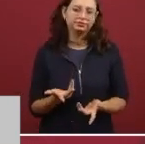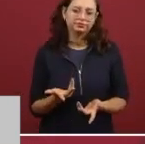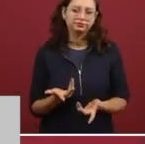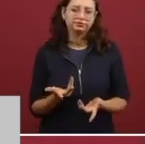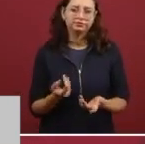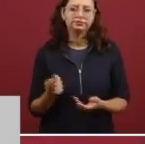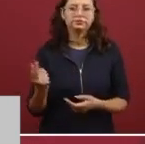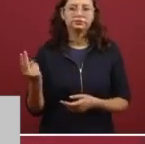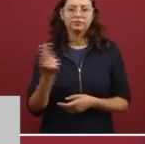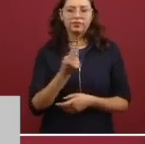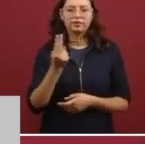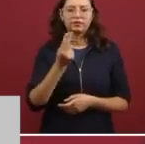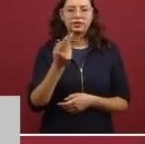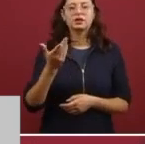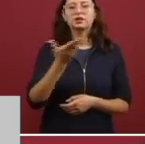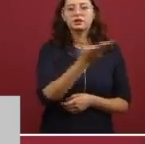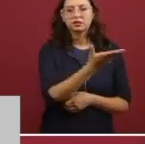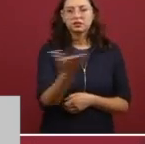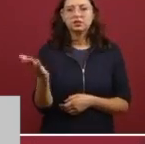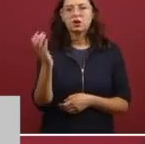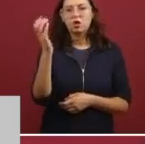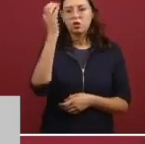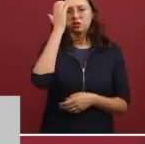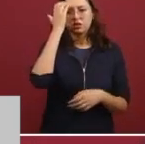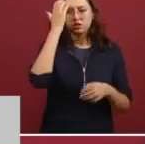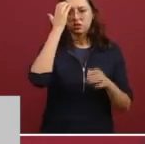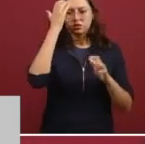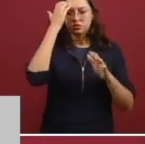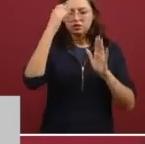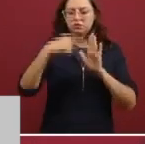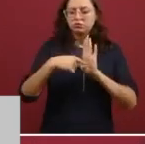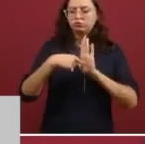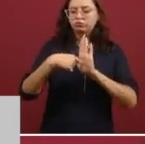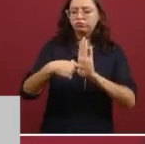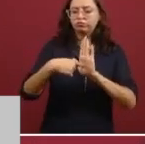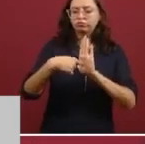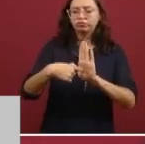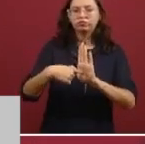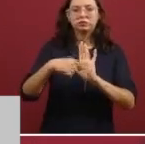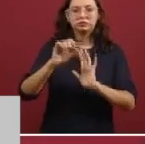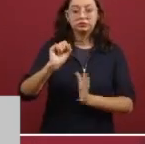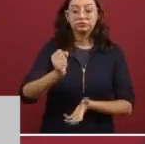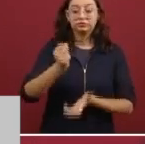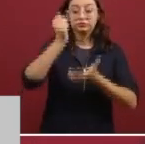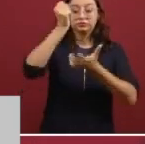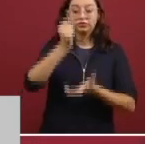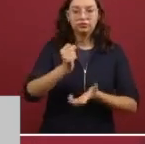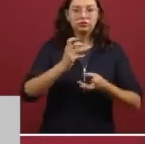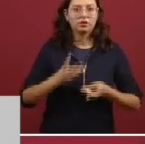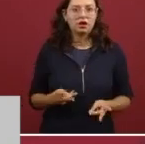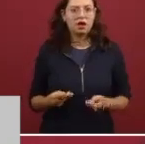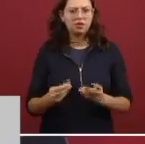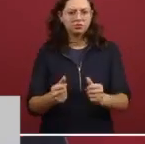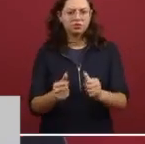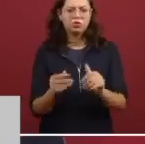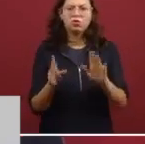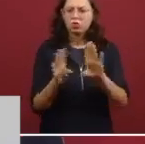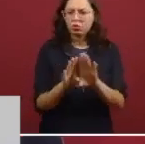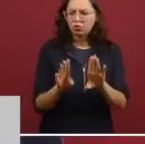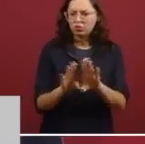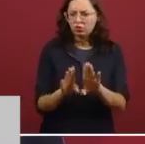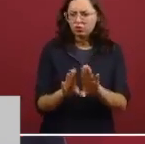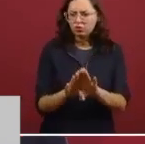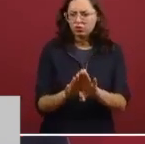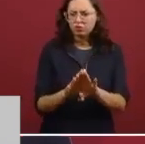ahorros del plan de austeridad del gobierno. Todos los programas de bienestar van orientados a la población más pobre. Las comunidades indígenas son las más olvidadas